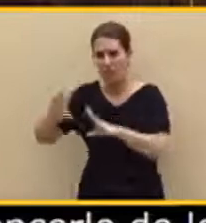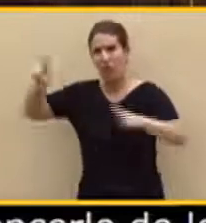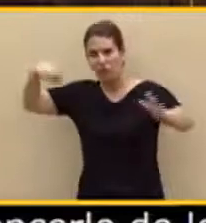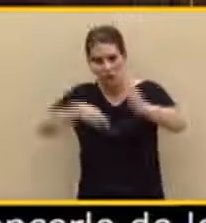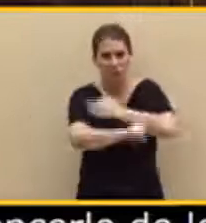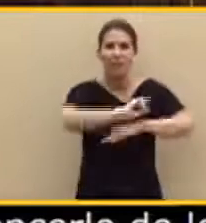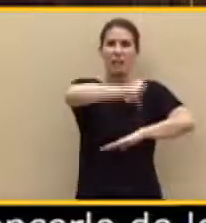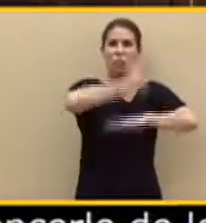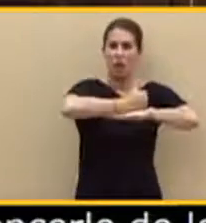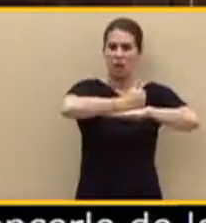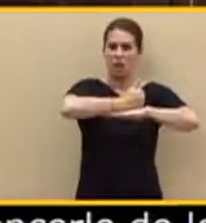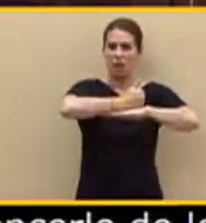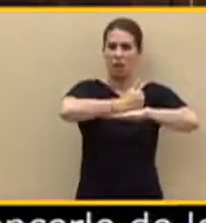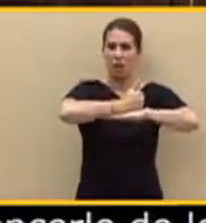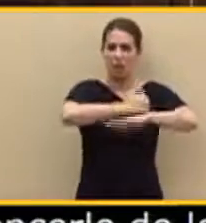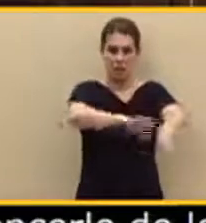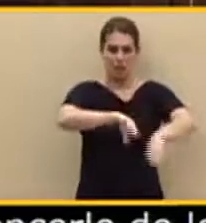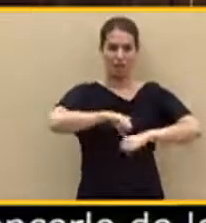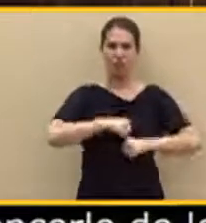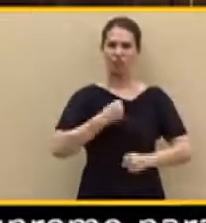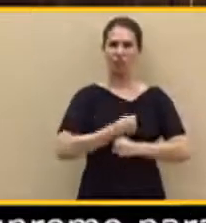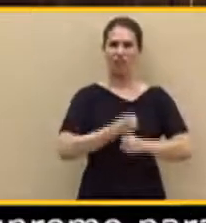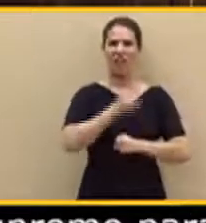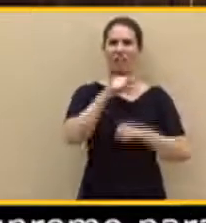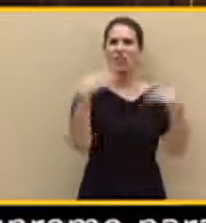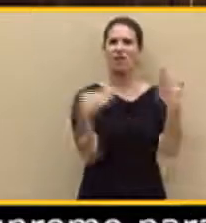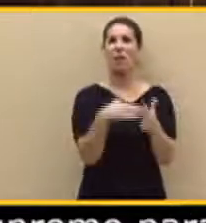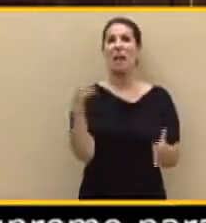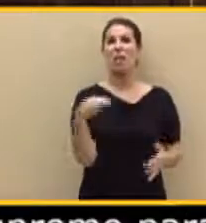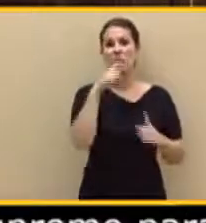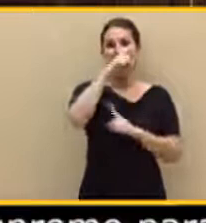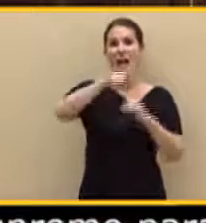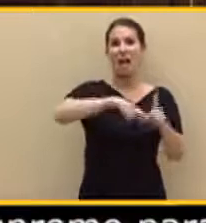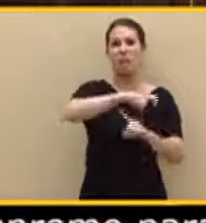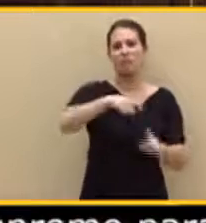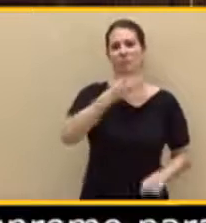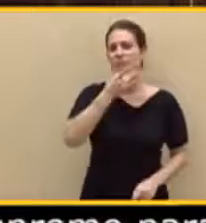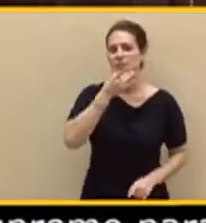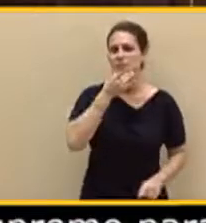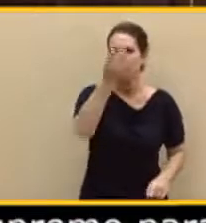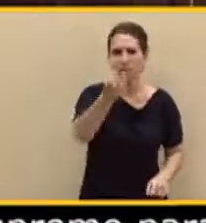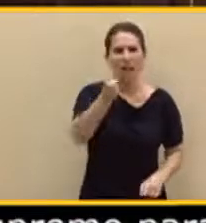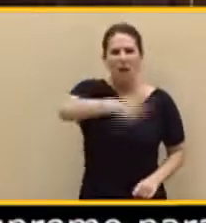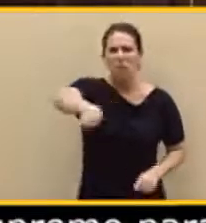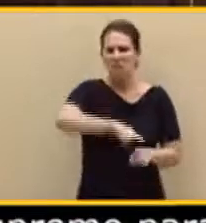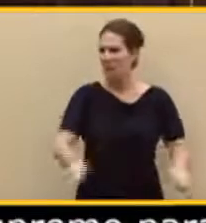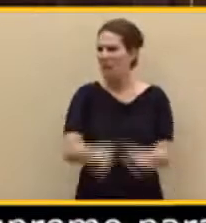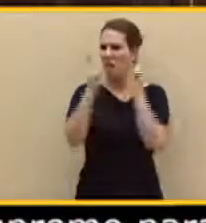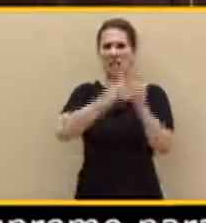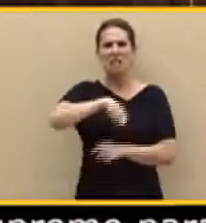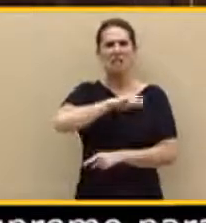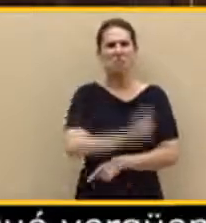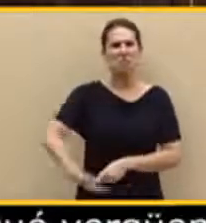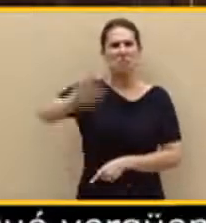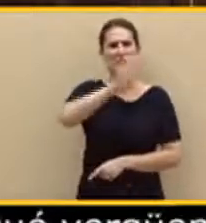ocupar un puesto de 110.000 euros anuales. ¡Qué vergüenza, señorías! A ustedes no les importa España, les importa como a